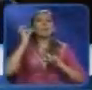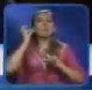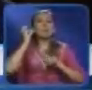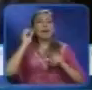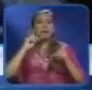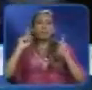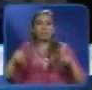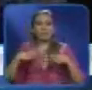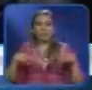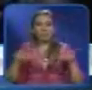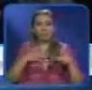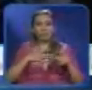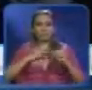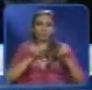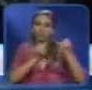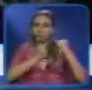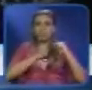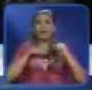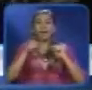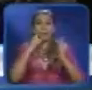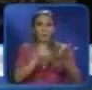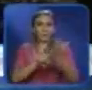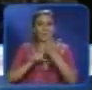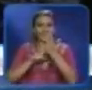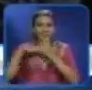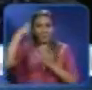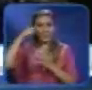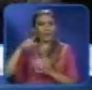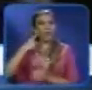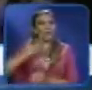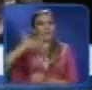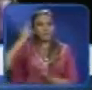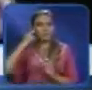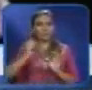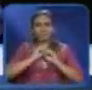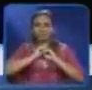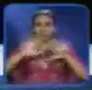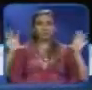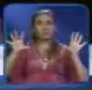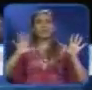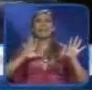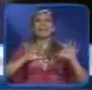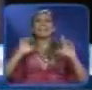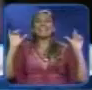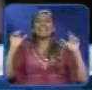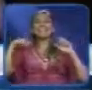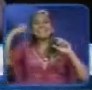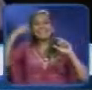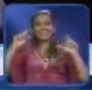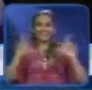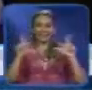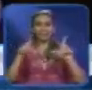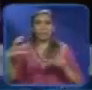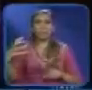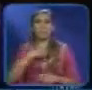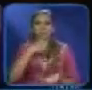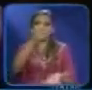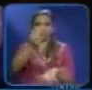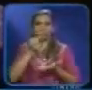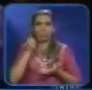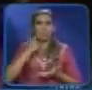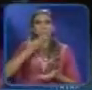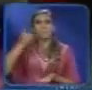demostró sus dotes como bailarín en Dirty Dancing, película que se convirtió en un fenómeno de taquilla mundial y alcanzó un Oscar a Mejor Canción.